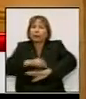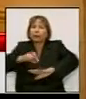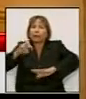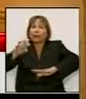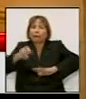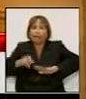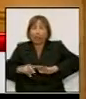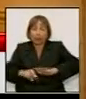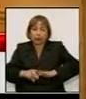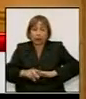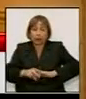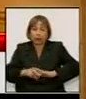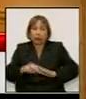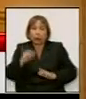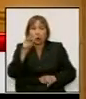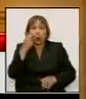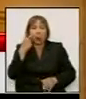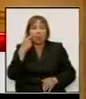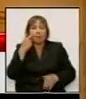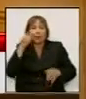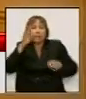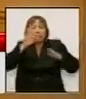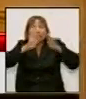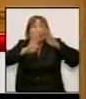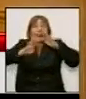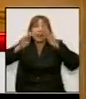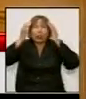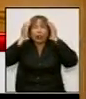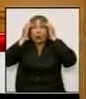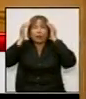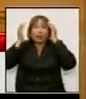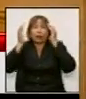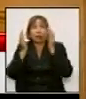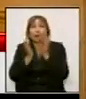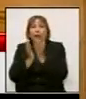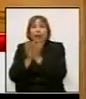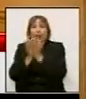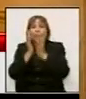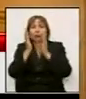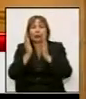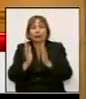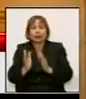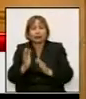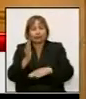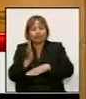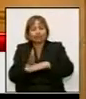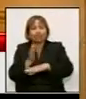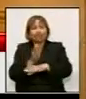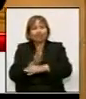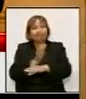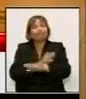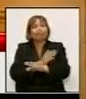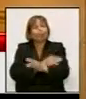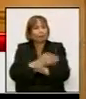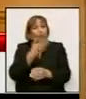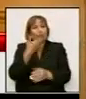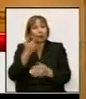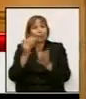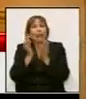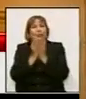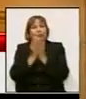preocupado constantemente por la educación, por mejorar la educación en nuestro país, educación como